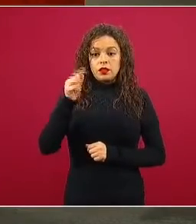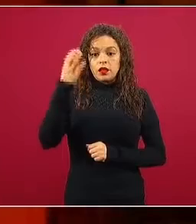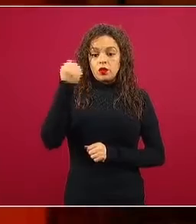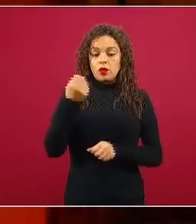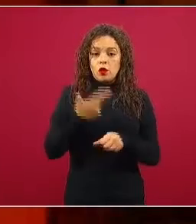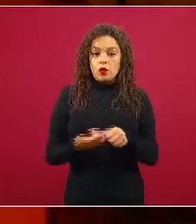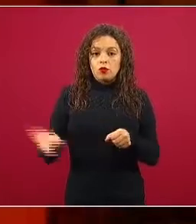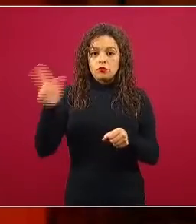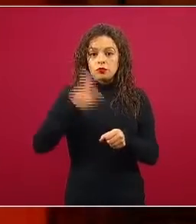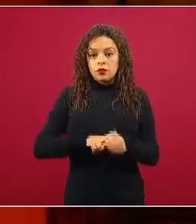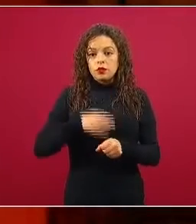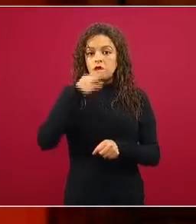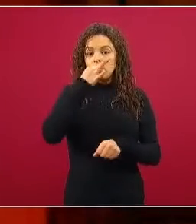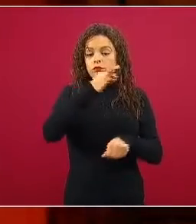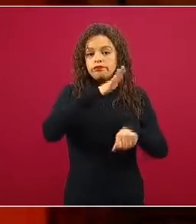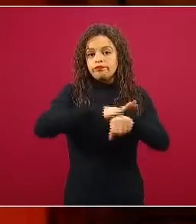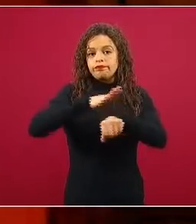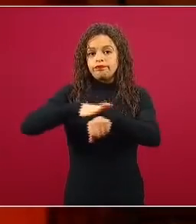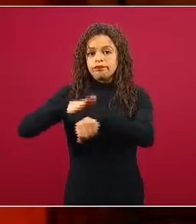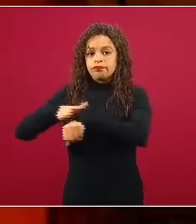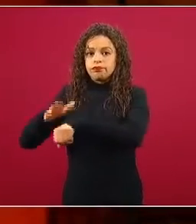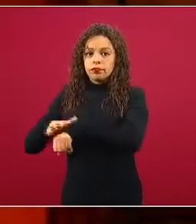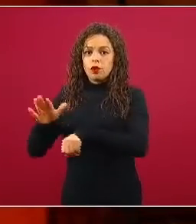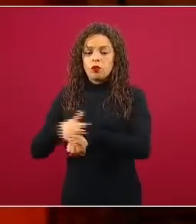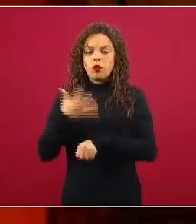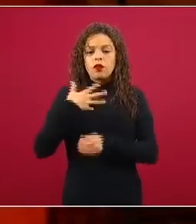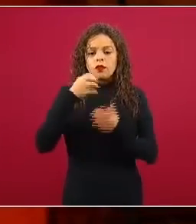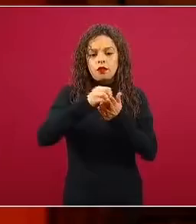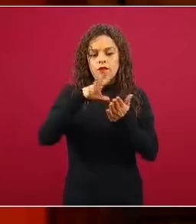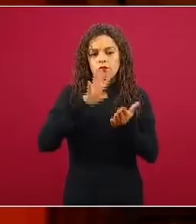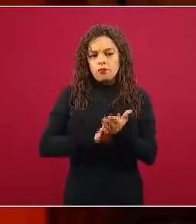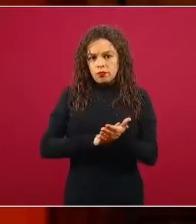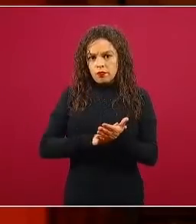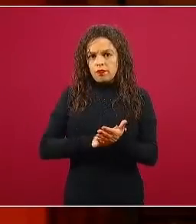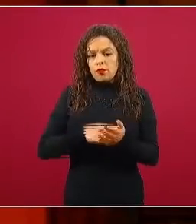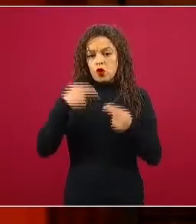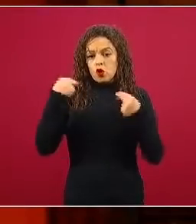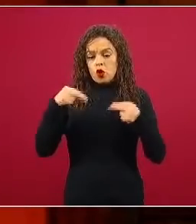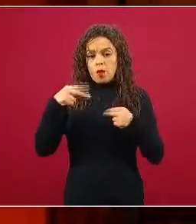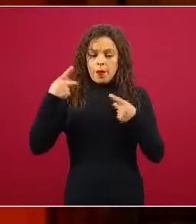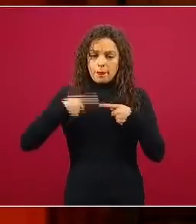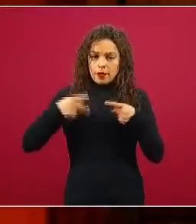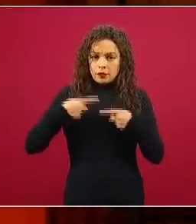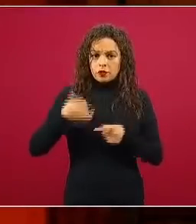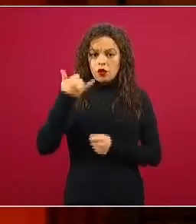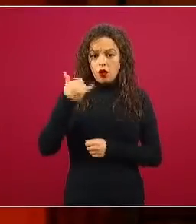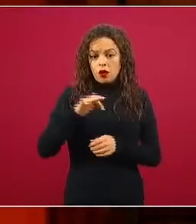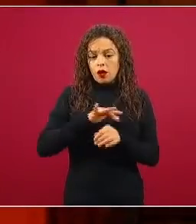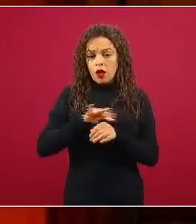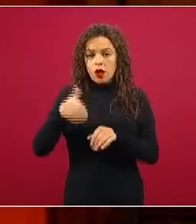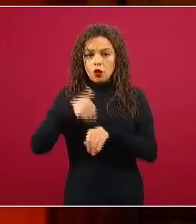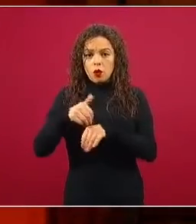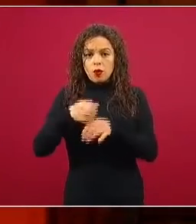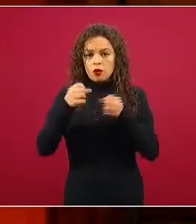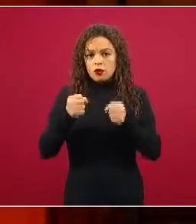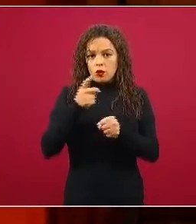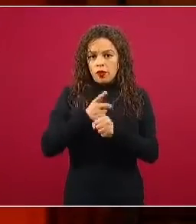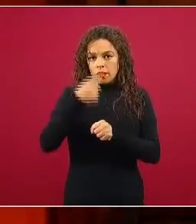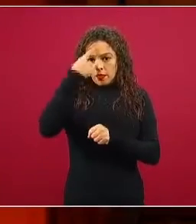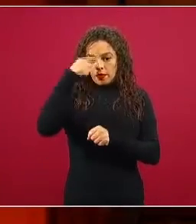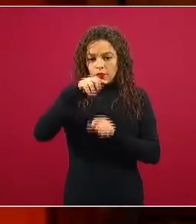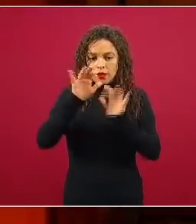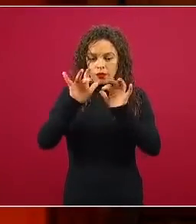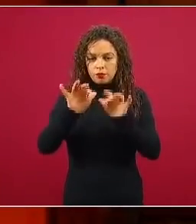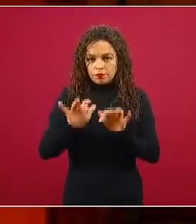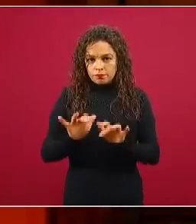pueden notificar, ya que cuentan con nombre de usuario y password para hacerlo, recordando que esta red se nutre de la notificación